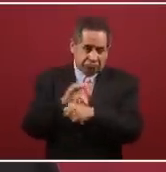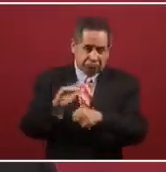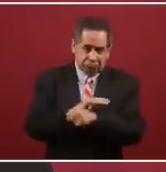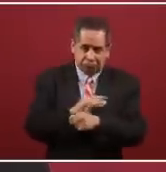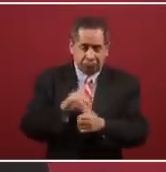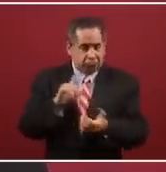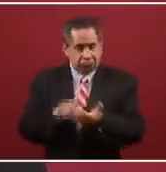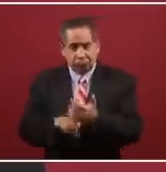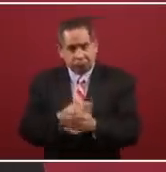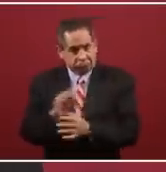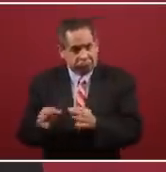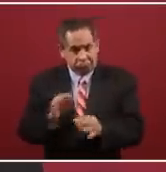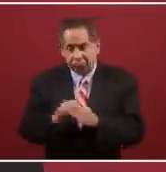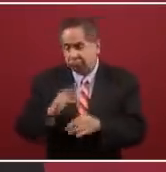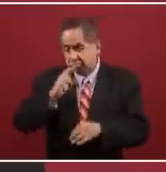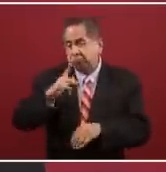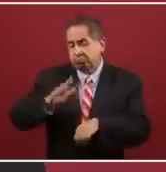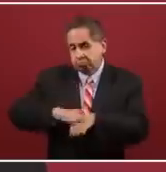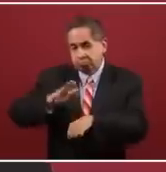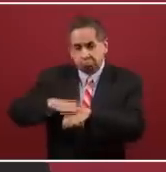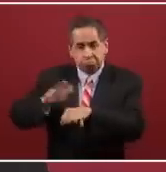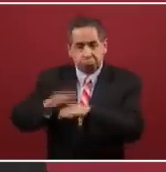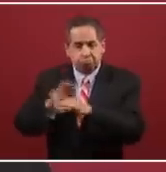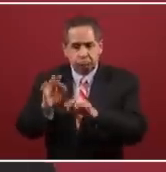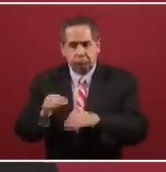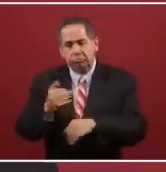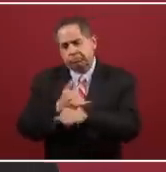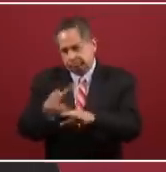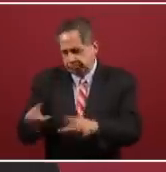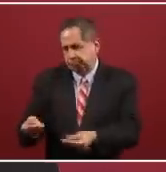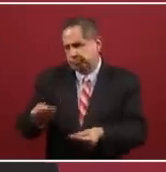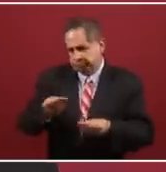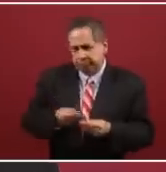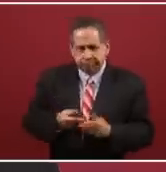en hoteles. Tengo la información.